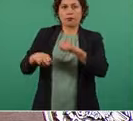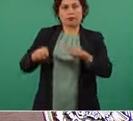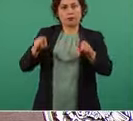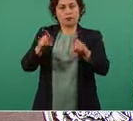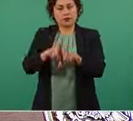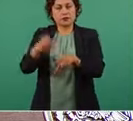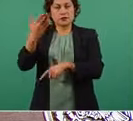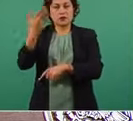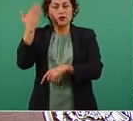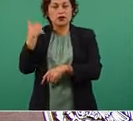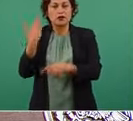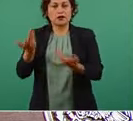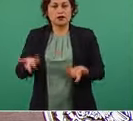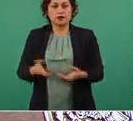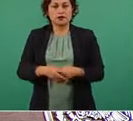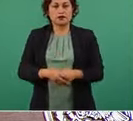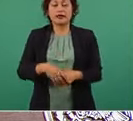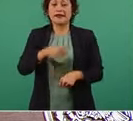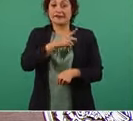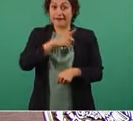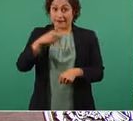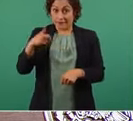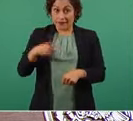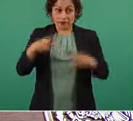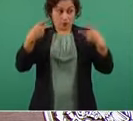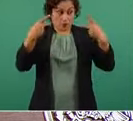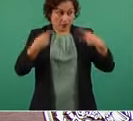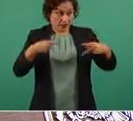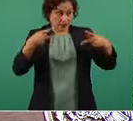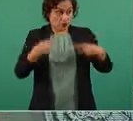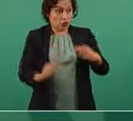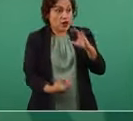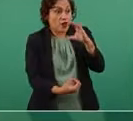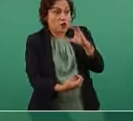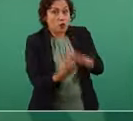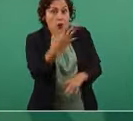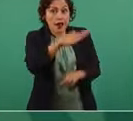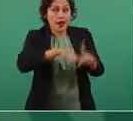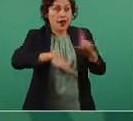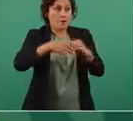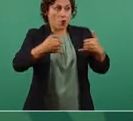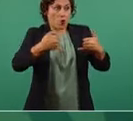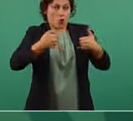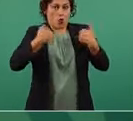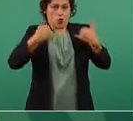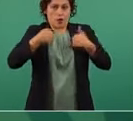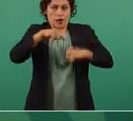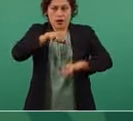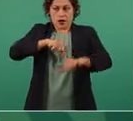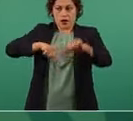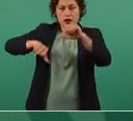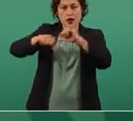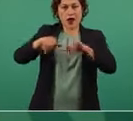Si no formamos cuadros nuevos, jóvenes, para el relevo generacional.